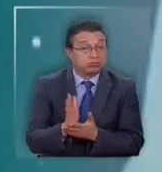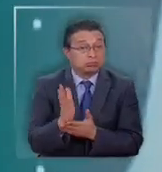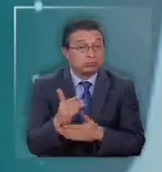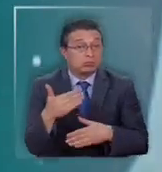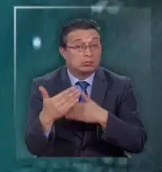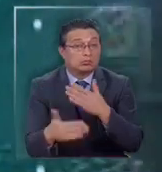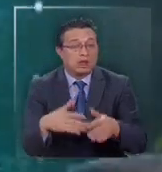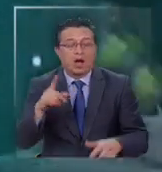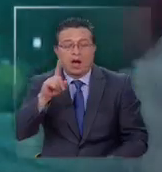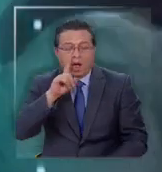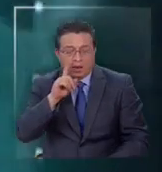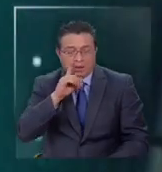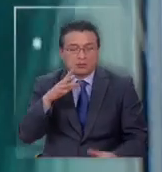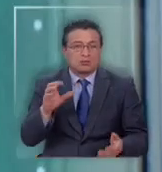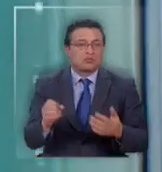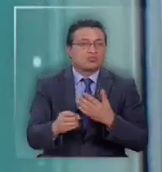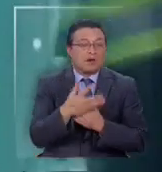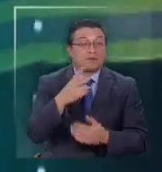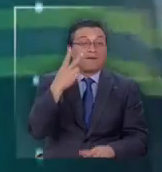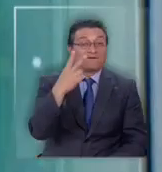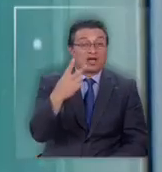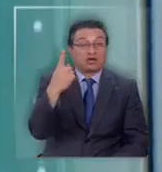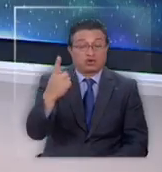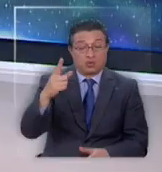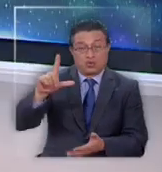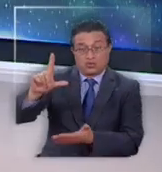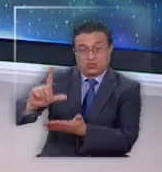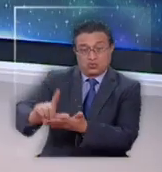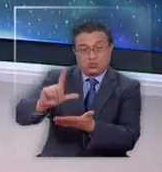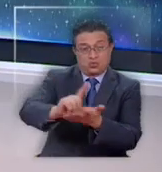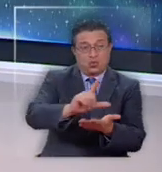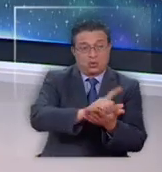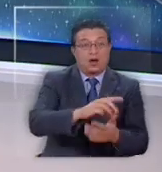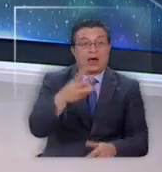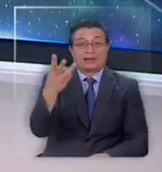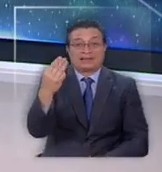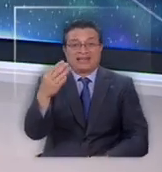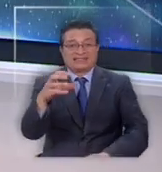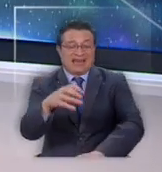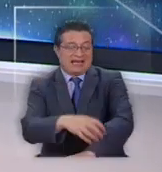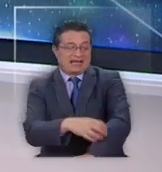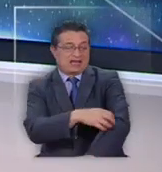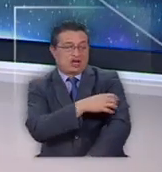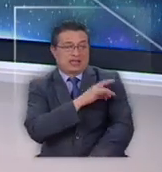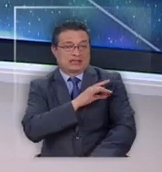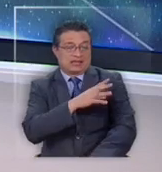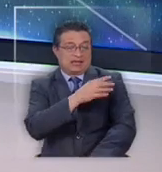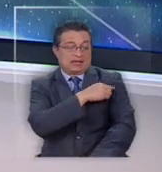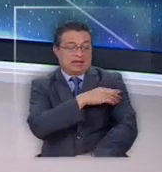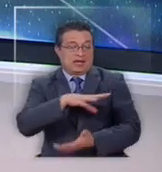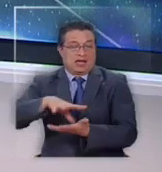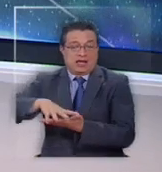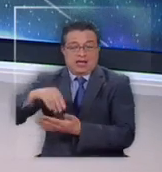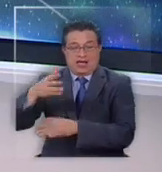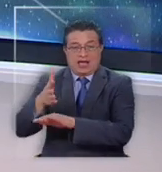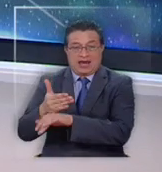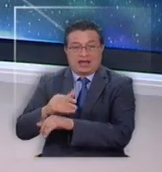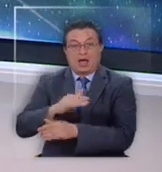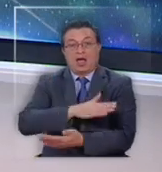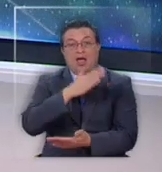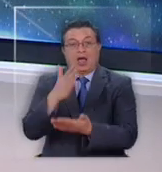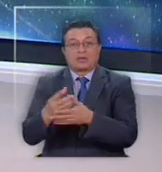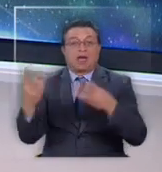nuevos 21 centros que están ubicados en 13 regiones del país desde arica a magallanes que la semana